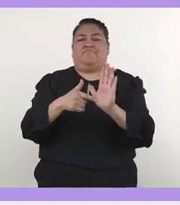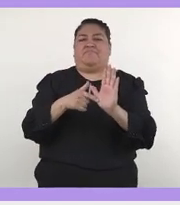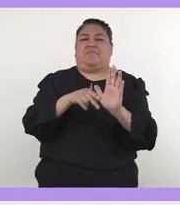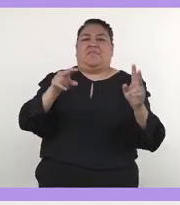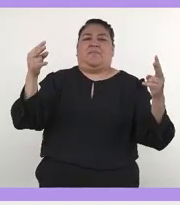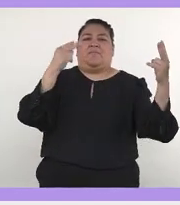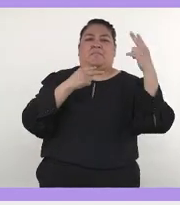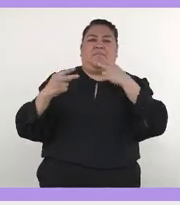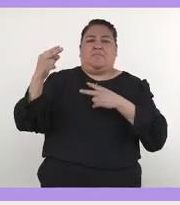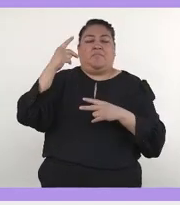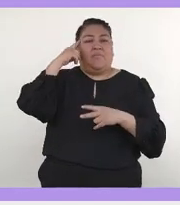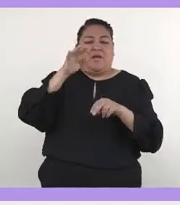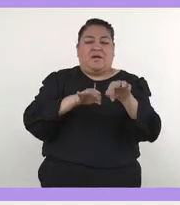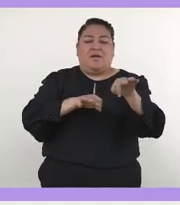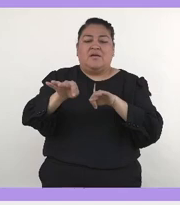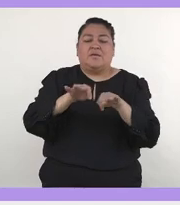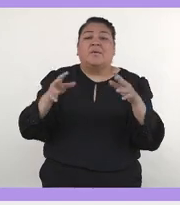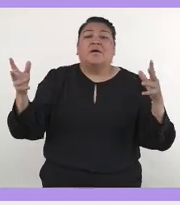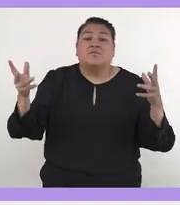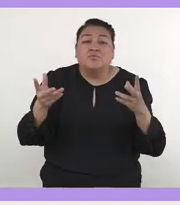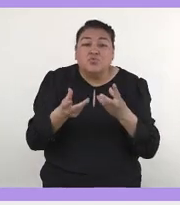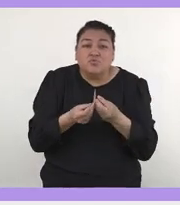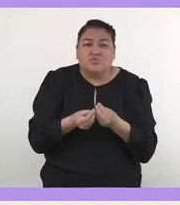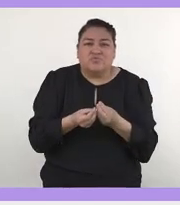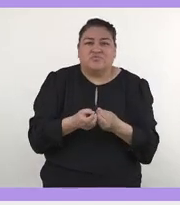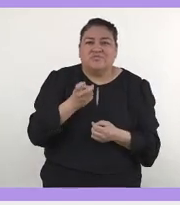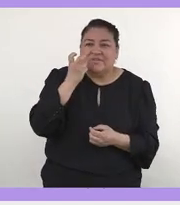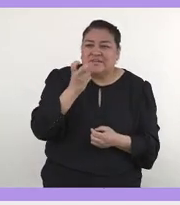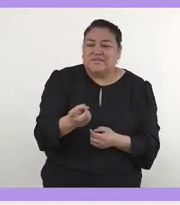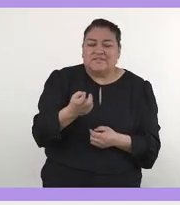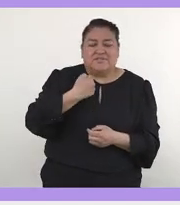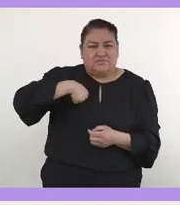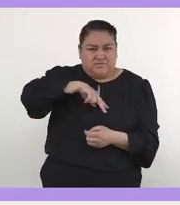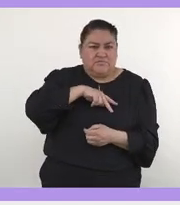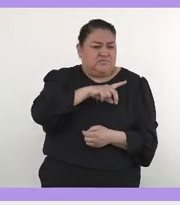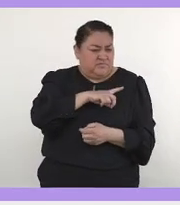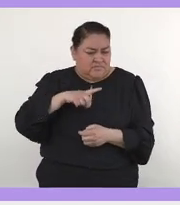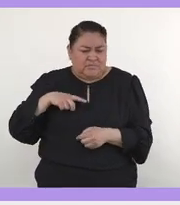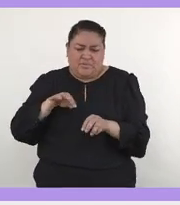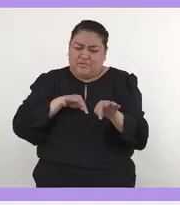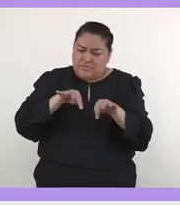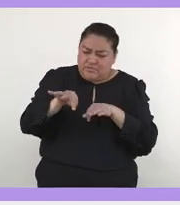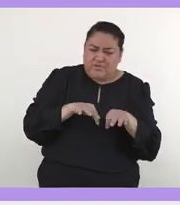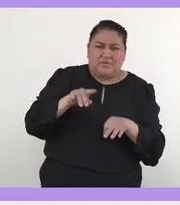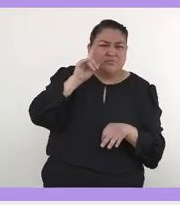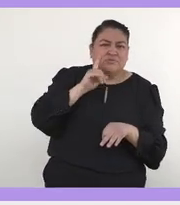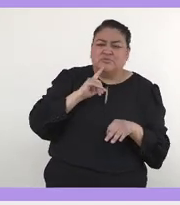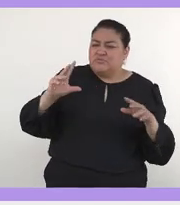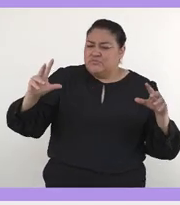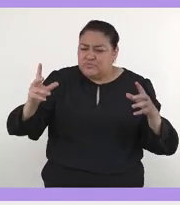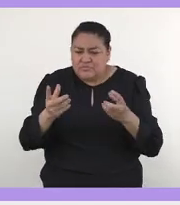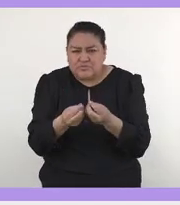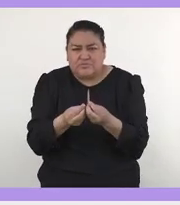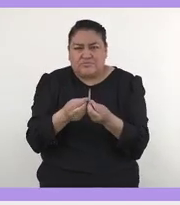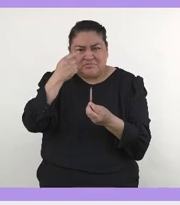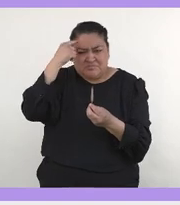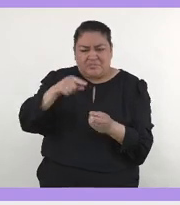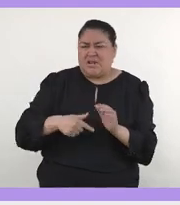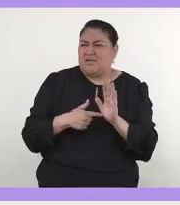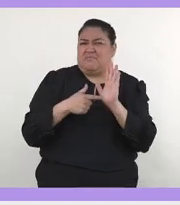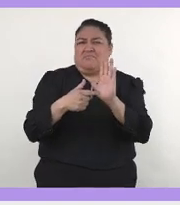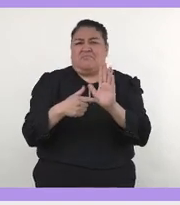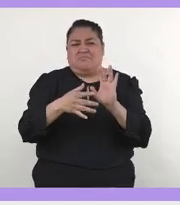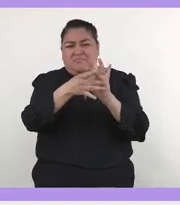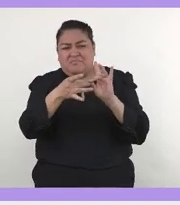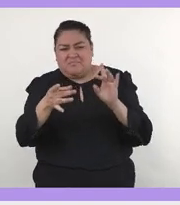y de trabajar en conjunto No creo que eso es también una de las cosas que tendríamos que estar haciendo trabajando en conjunto pues para llenar estos vacíos